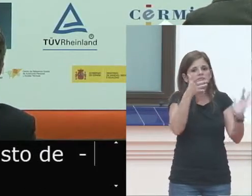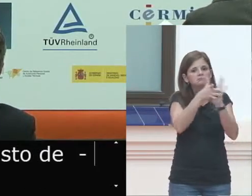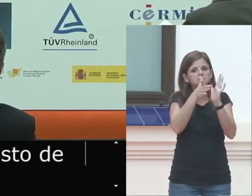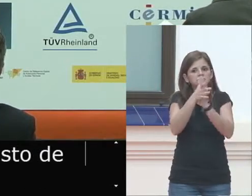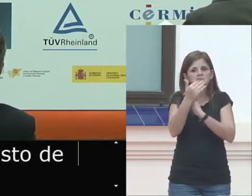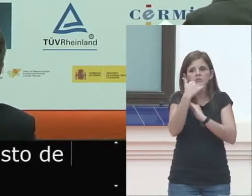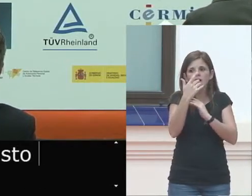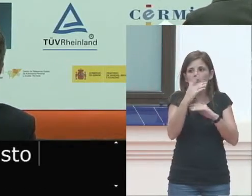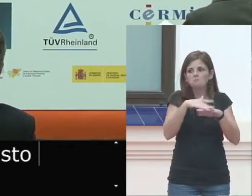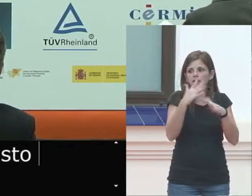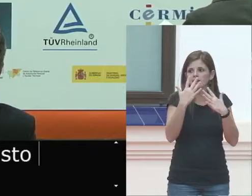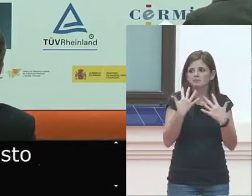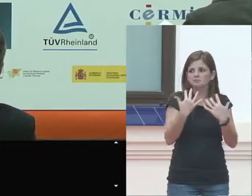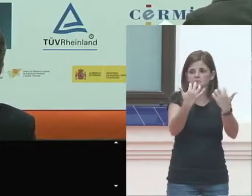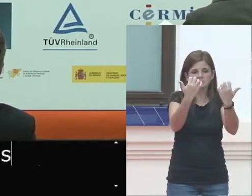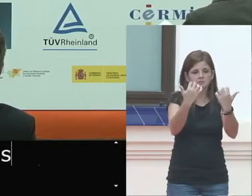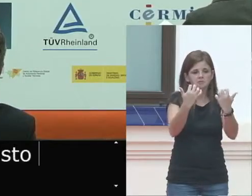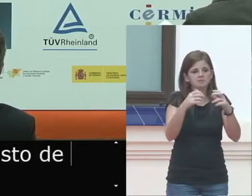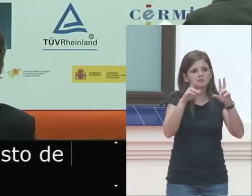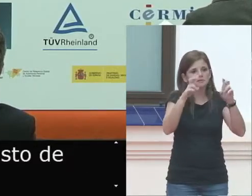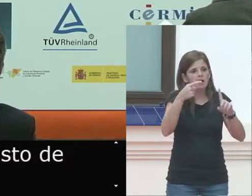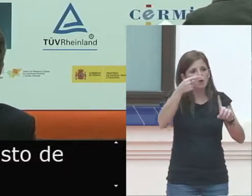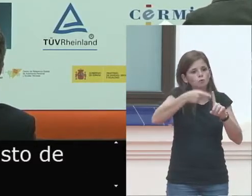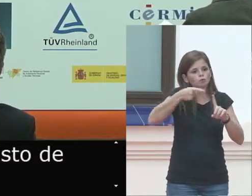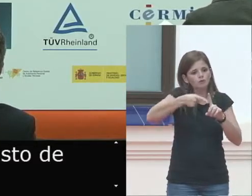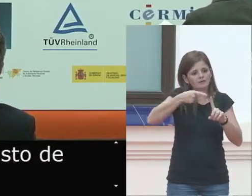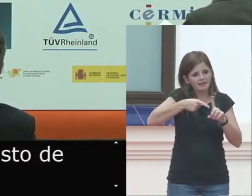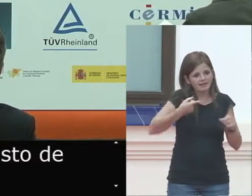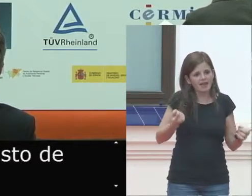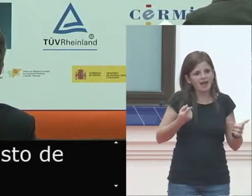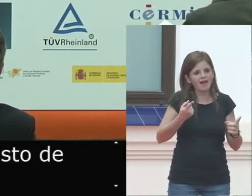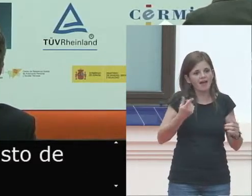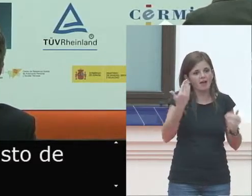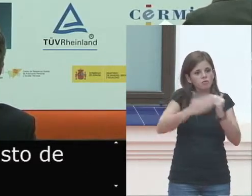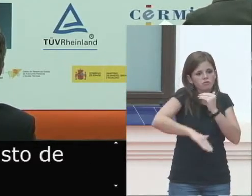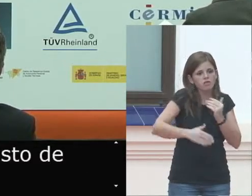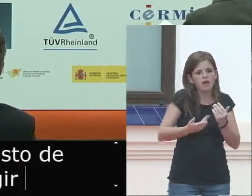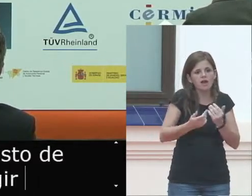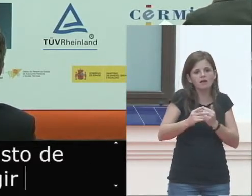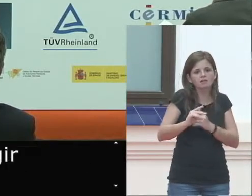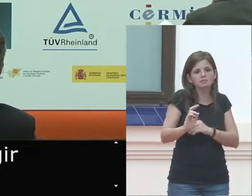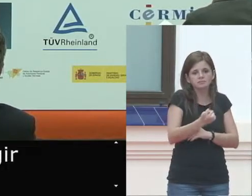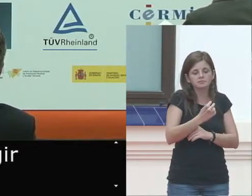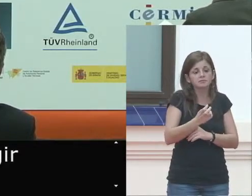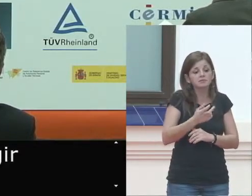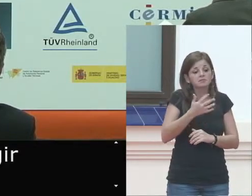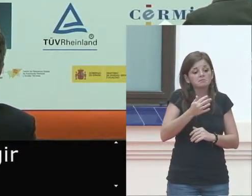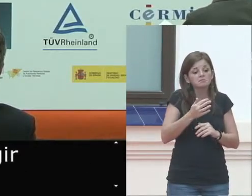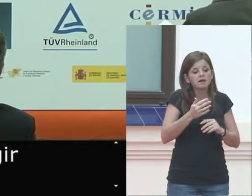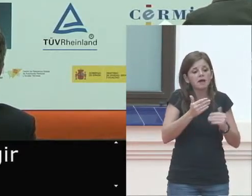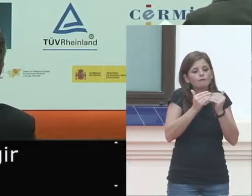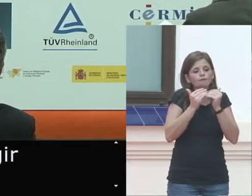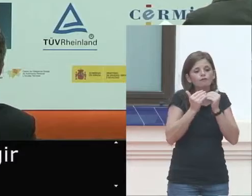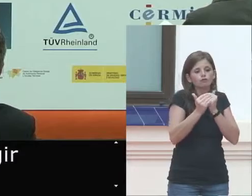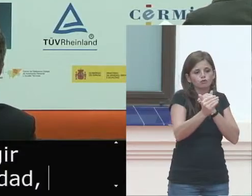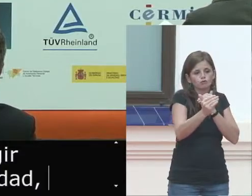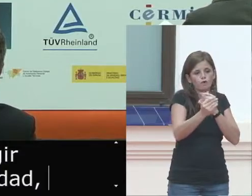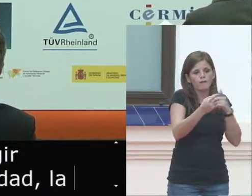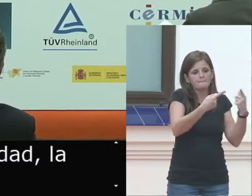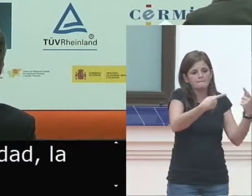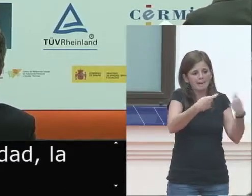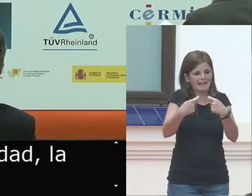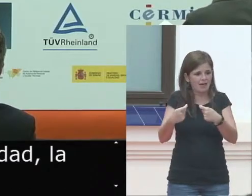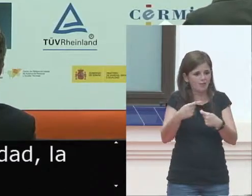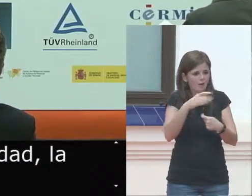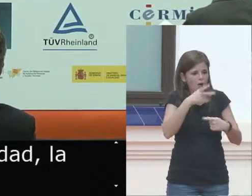los asistentes de la usabilidad, la practicidad y sobre todo el futuro del mercado en el que